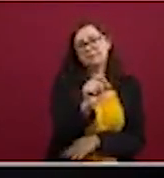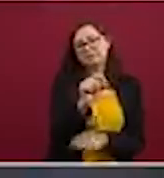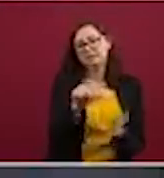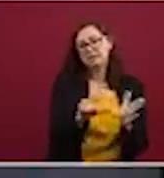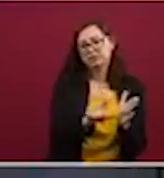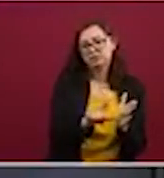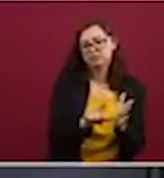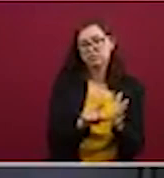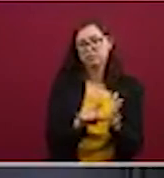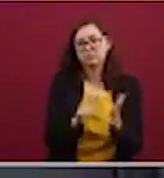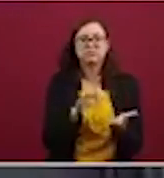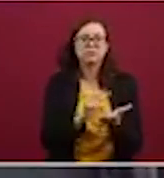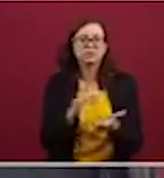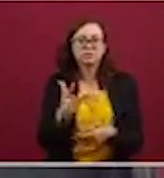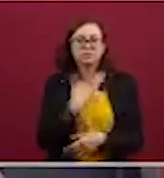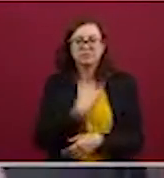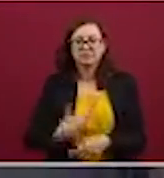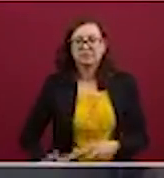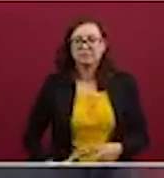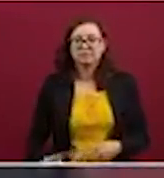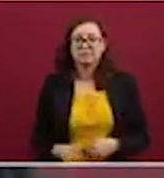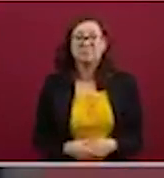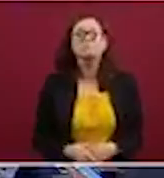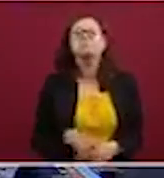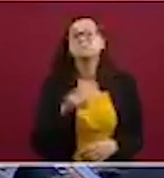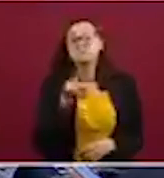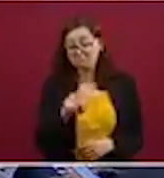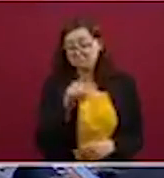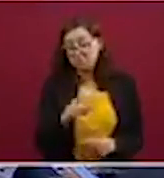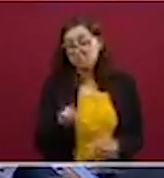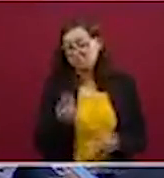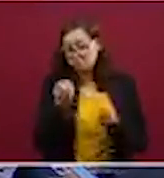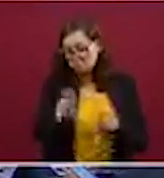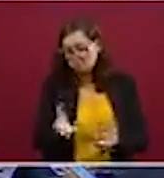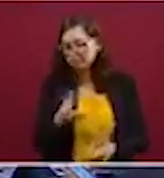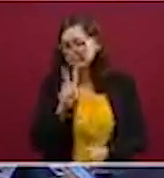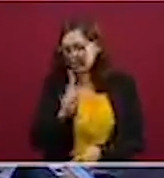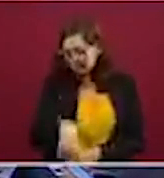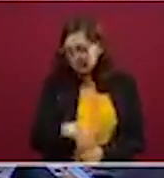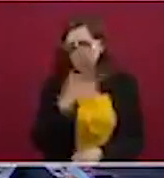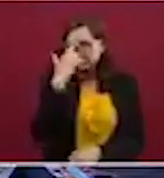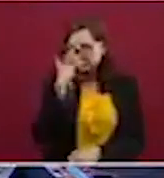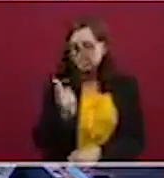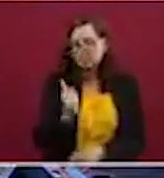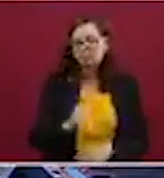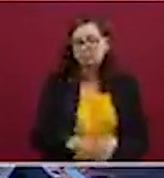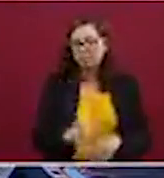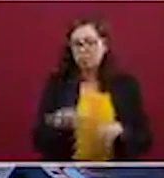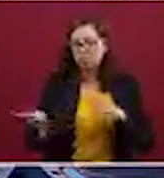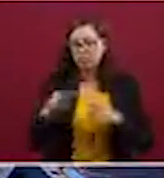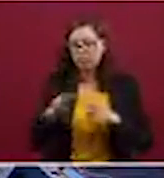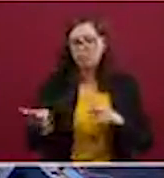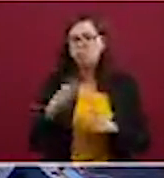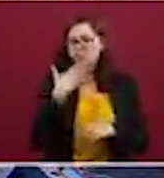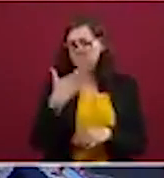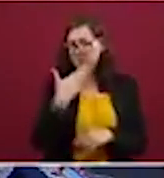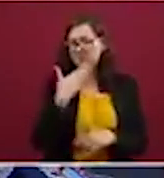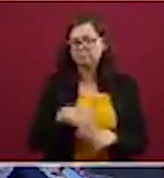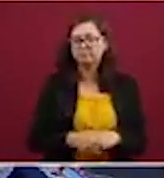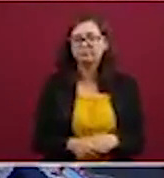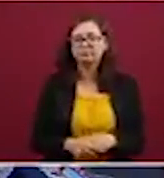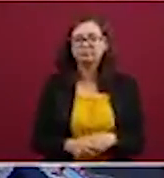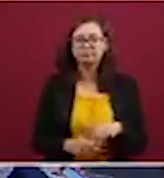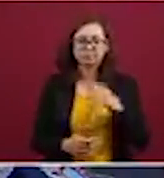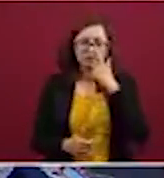gracias señor presidente es muy buena tu aportación esta última a